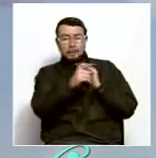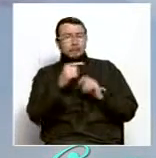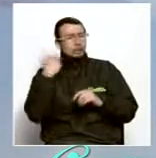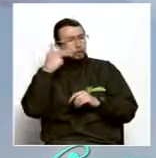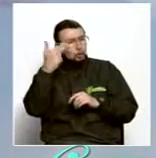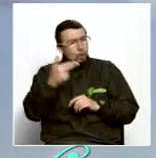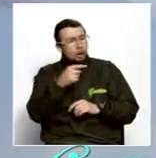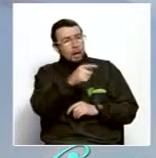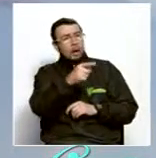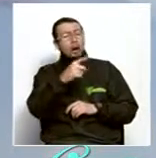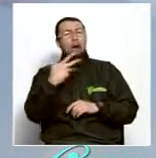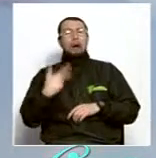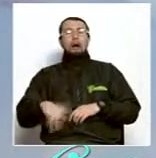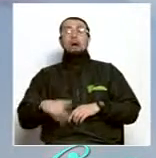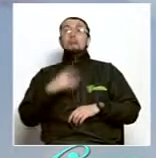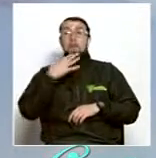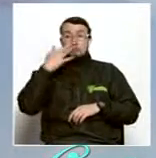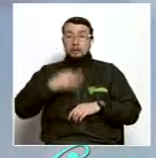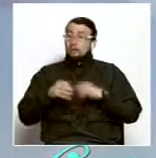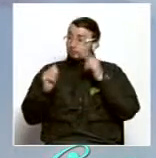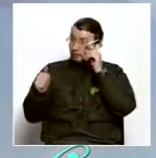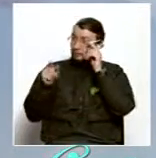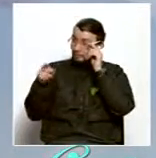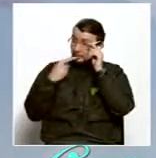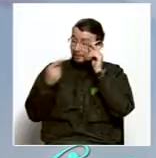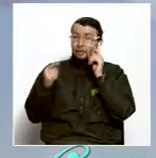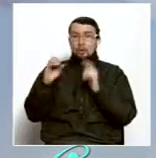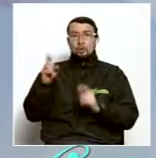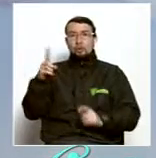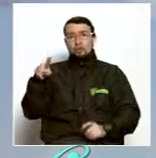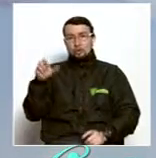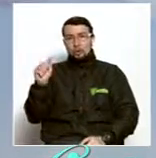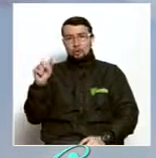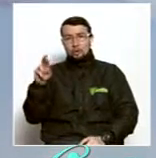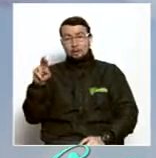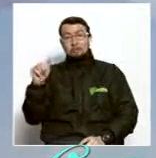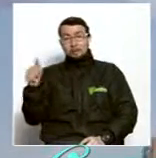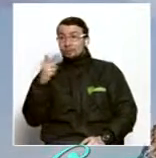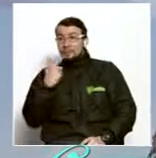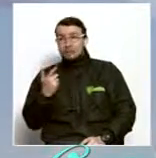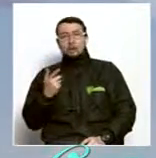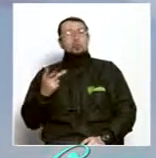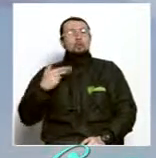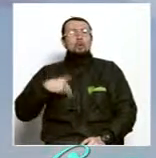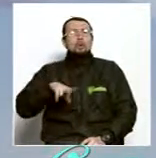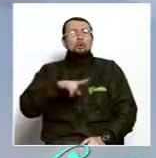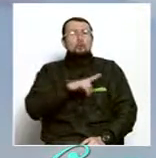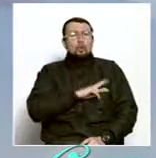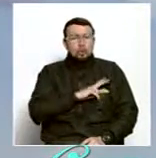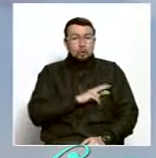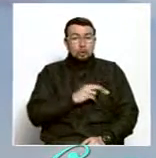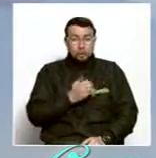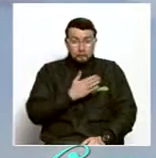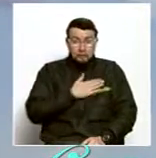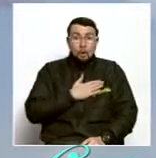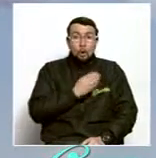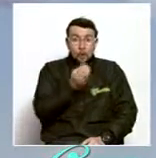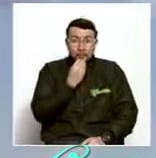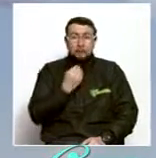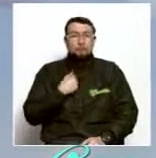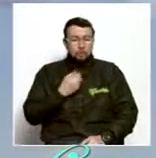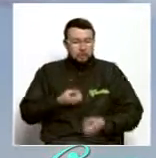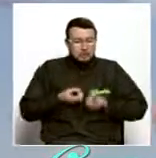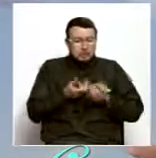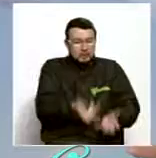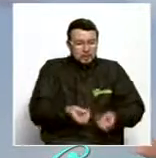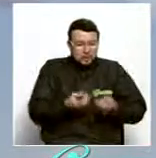que ustedes se den cuenta eso que estaba diciendo Óscar Naranjo ahora. Nosotros envenenamos nuestra comida para